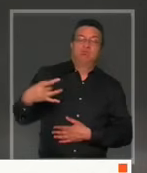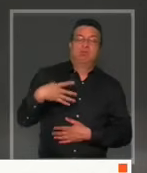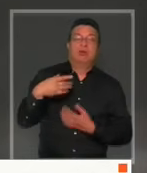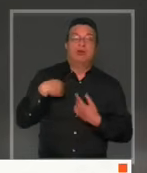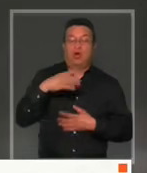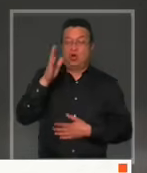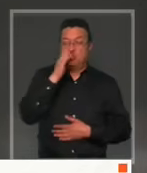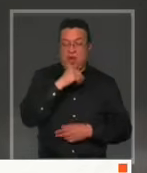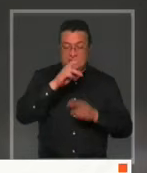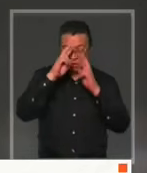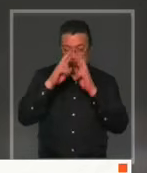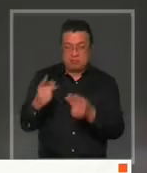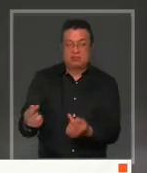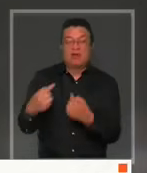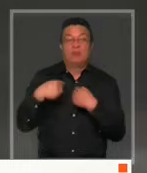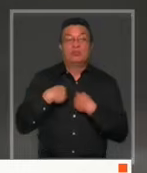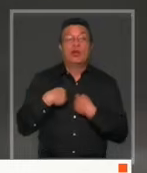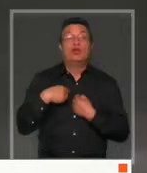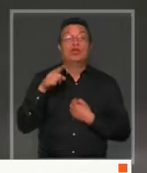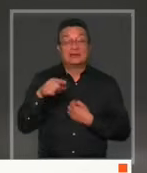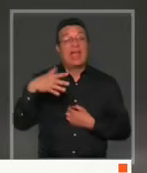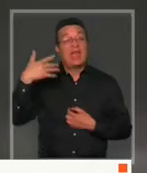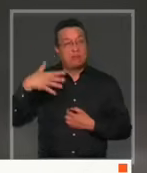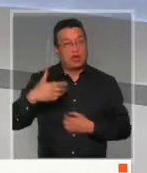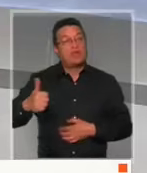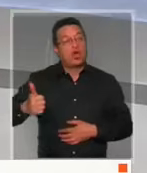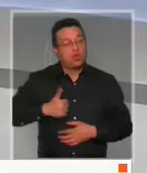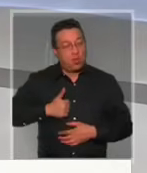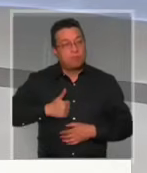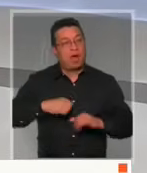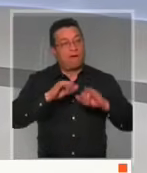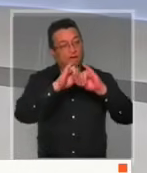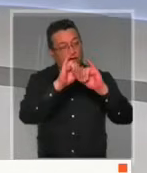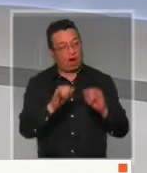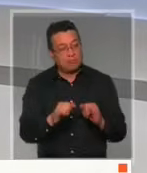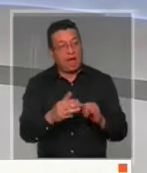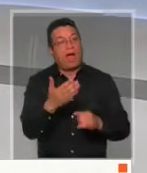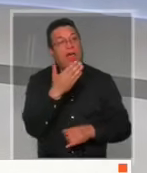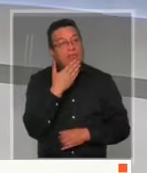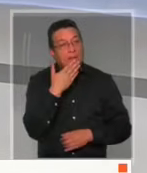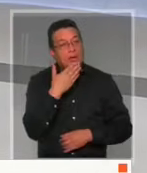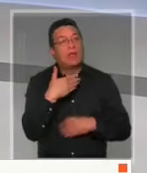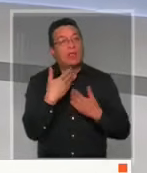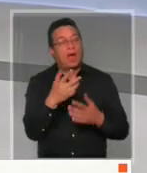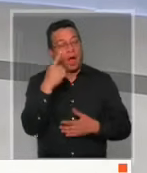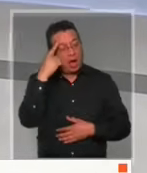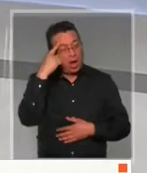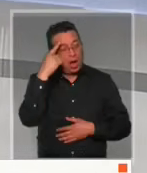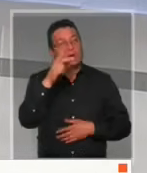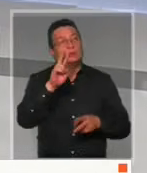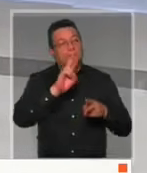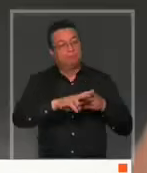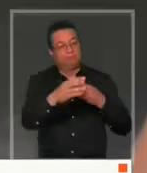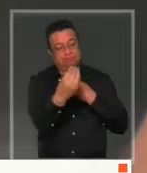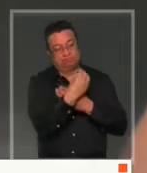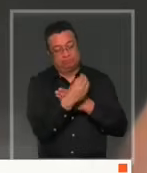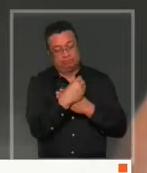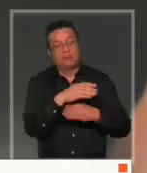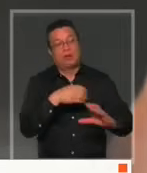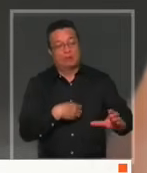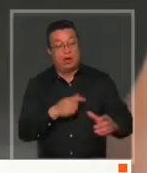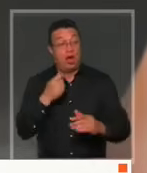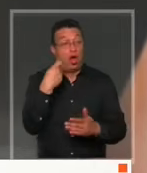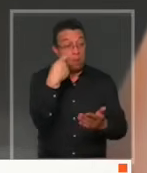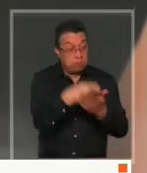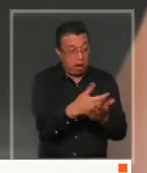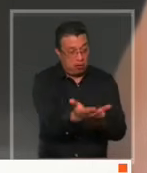respetó adecuadamente, no es solo importante cumplir con las formas, sino que generar ese sentido de que hubo una reparación de verdad. Ah, te cobré de